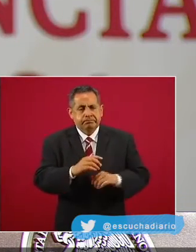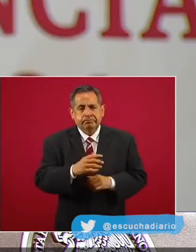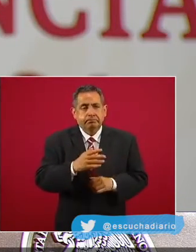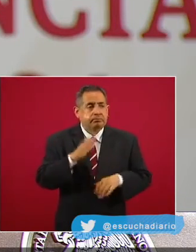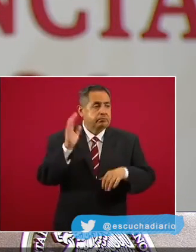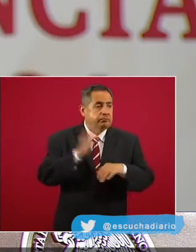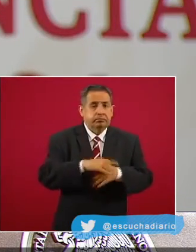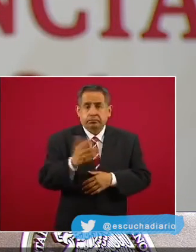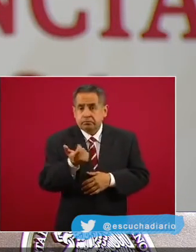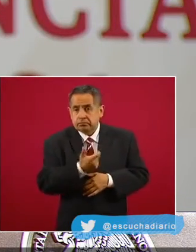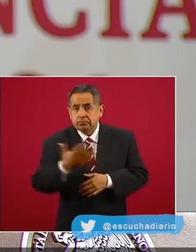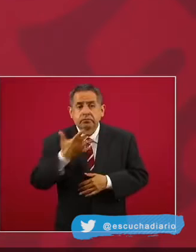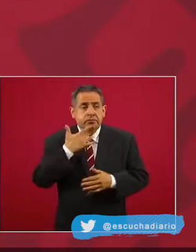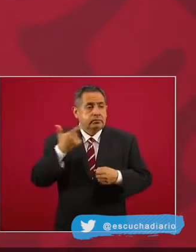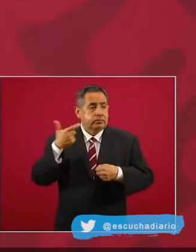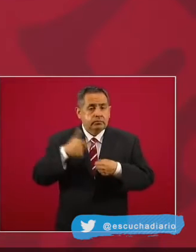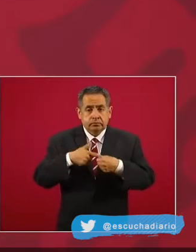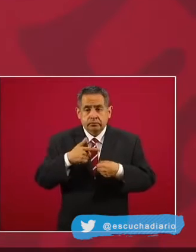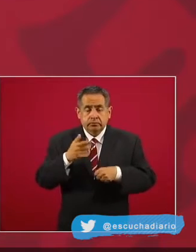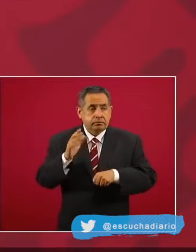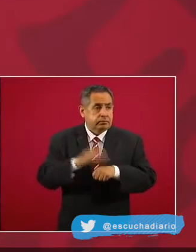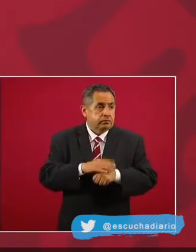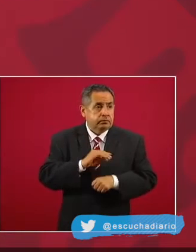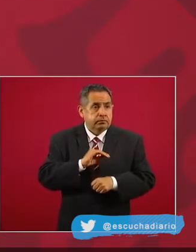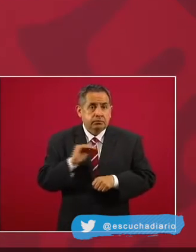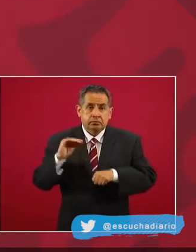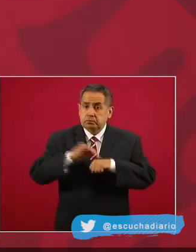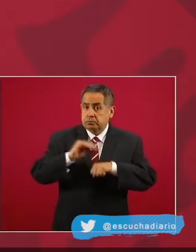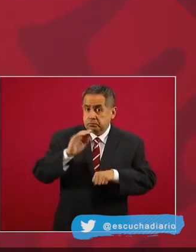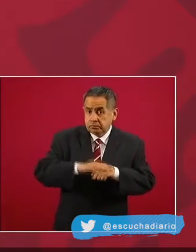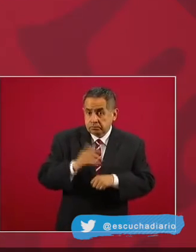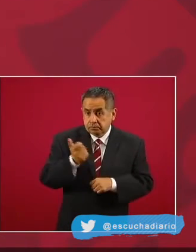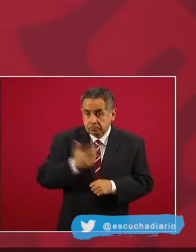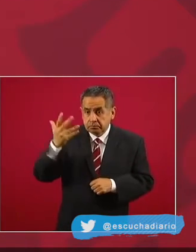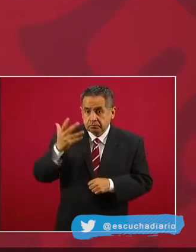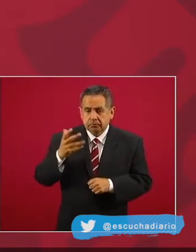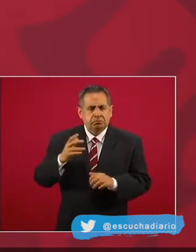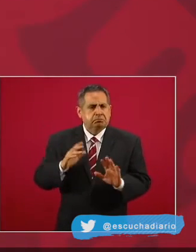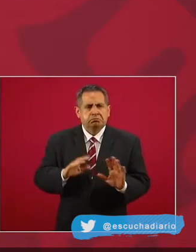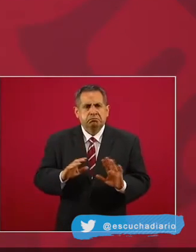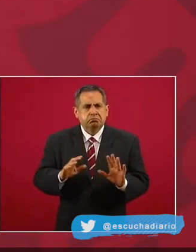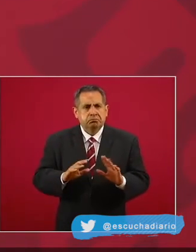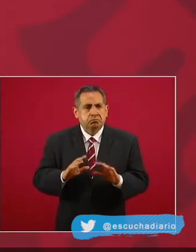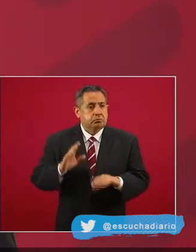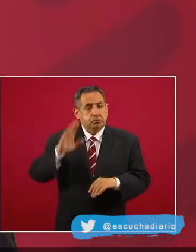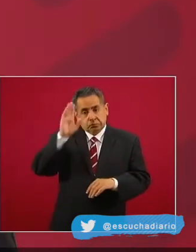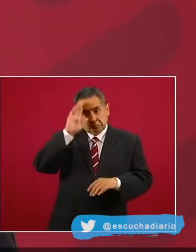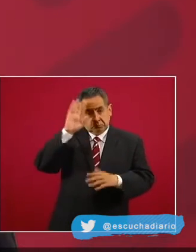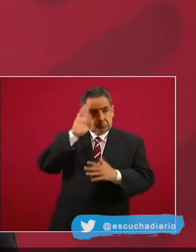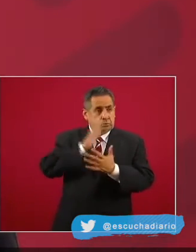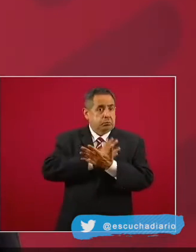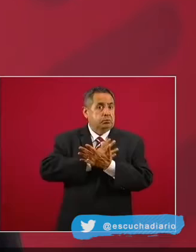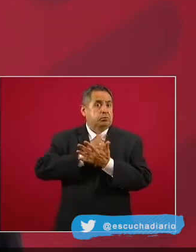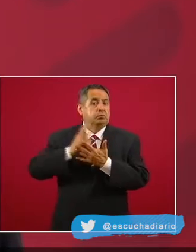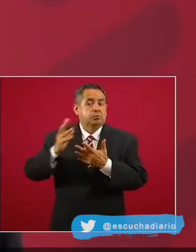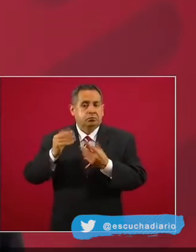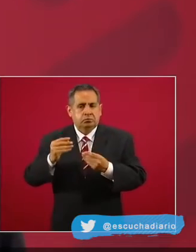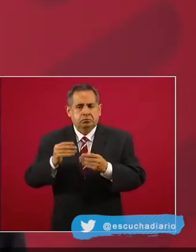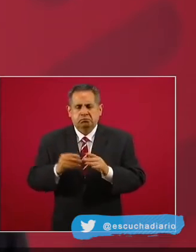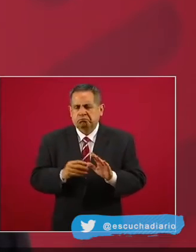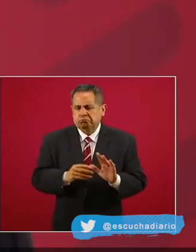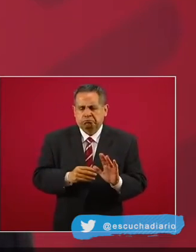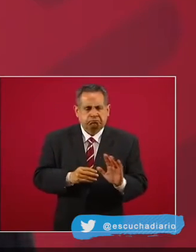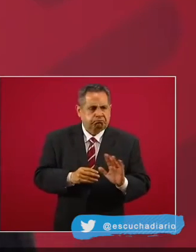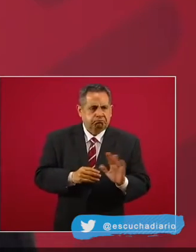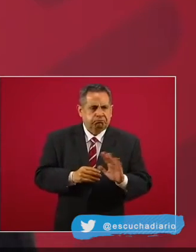sin aumento, que evita que existan aumentos en otros productos y que se afecte la economía de los mexicanos. Además, anuncia que habrá una